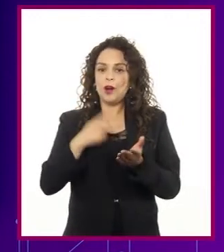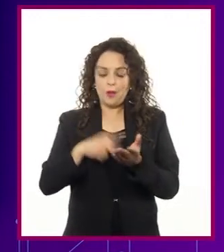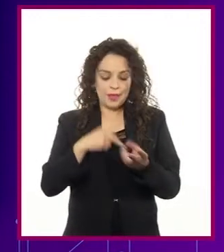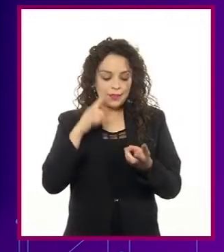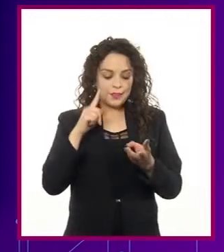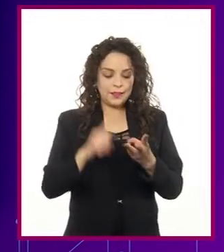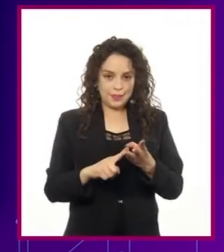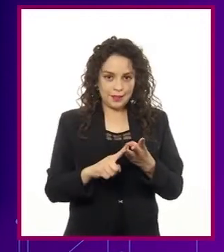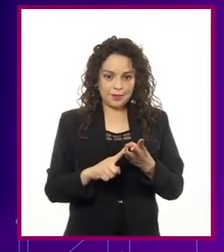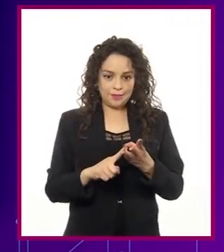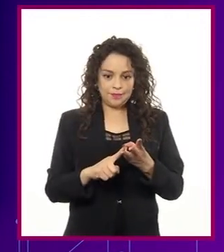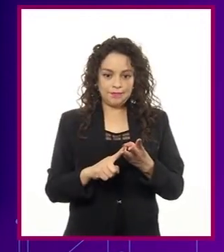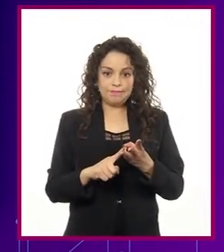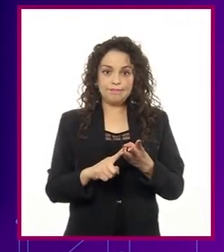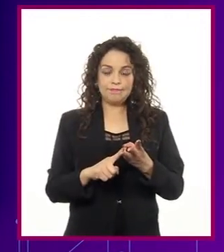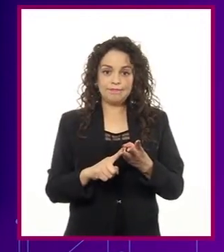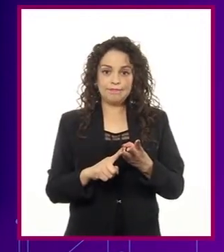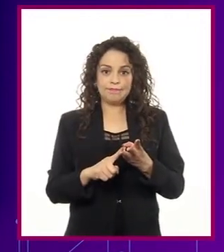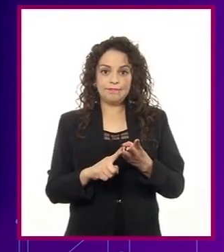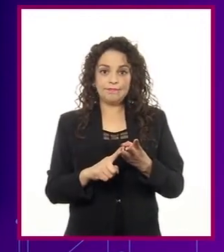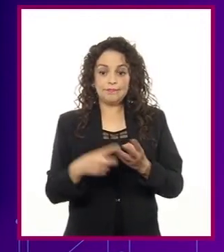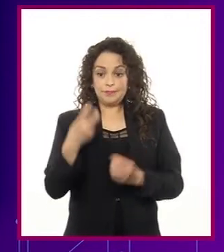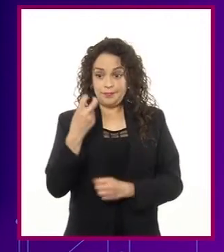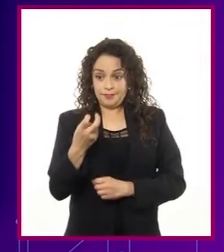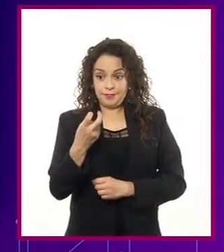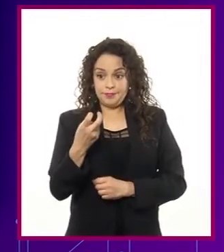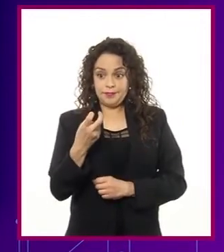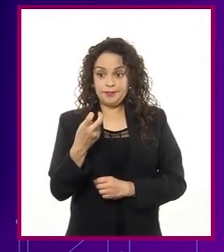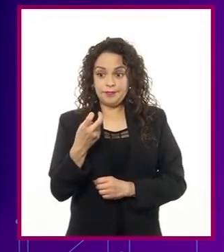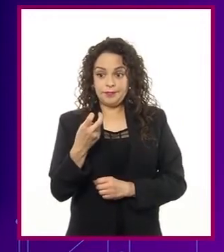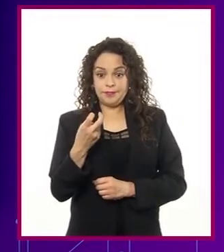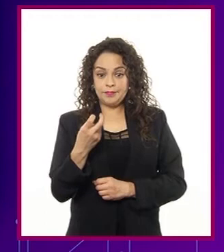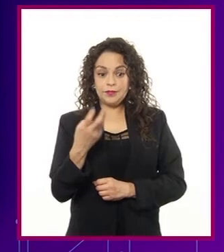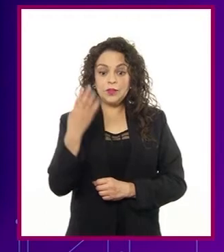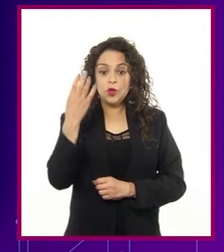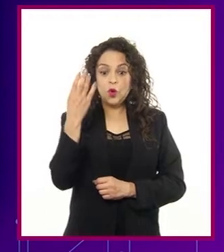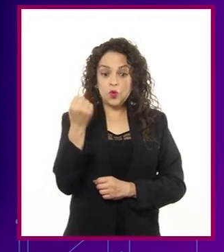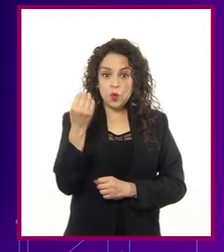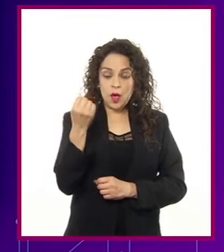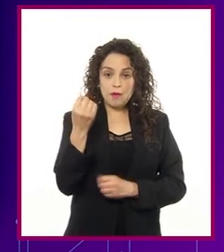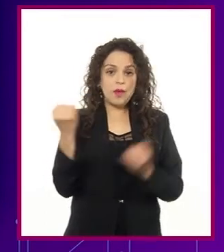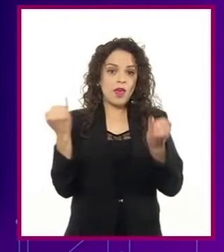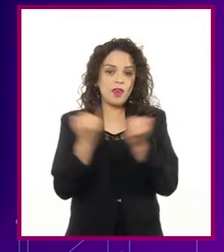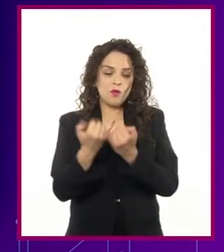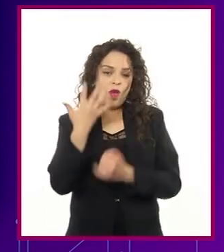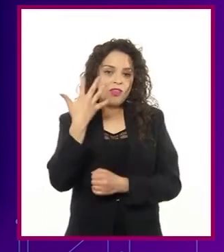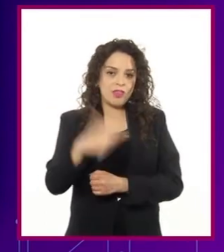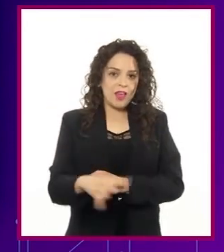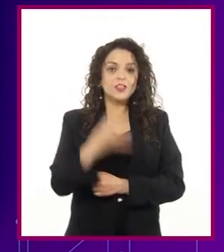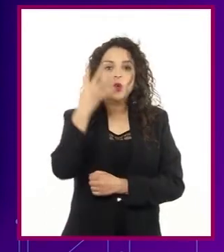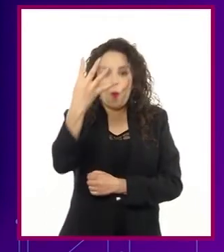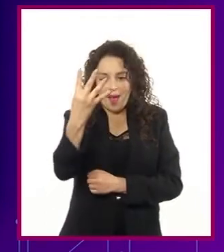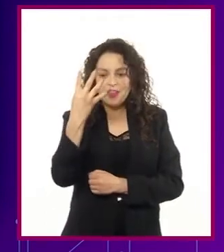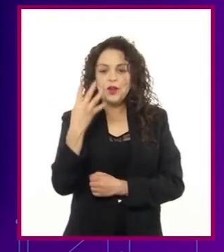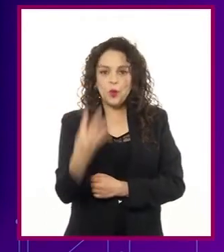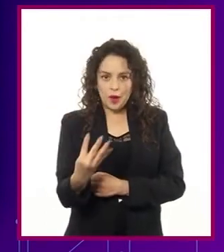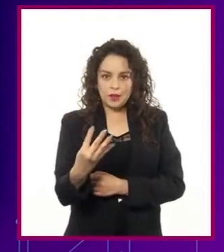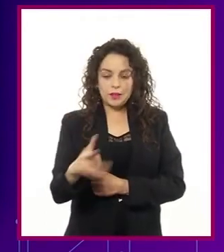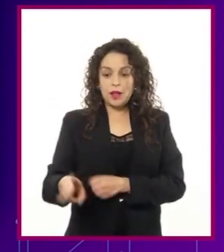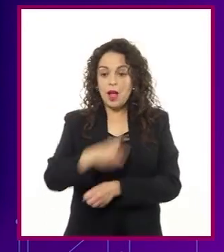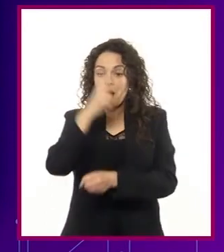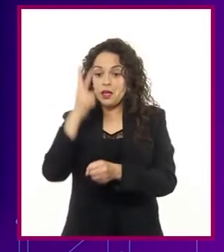ocasiones. En este caso, obtuvo tantos 9 como 10. En el segundo